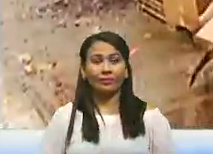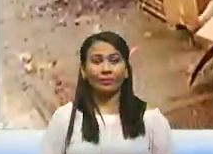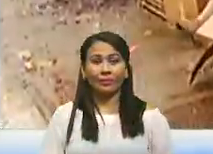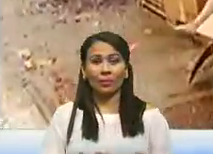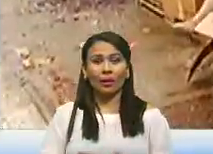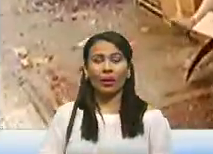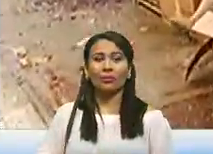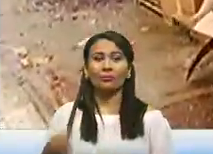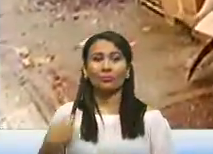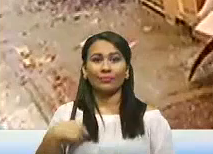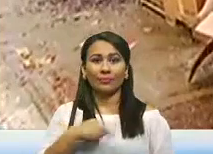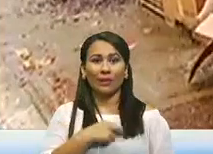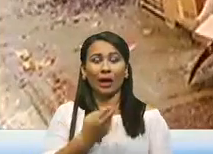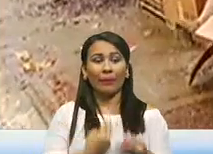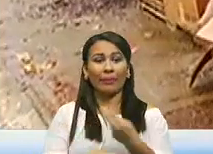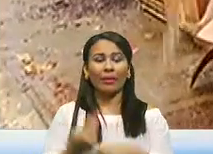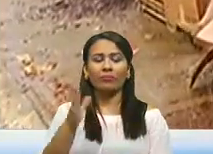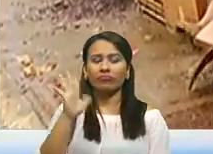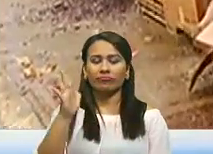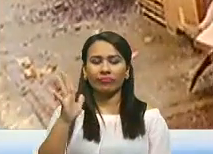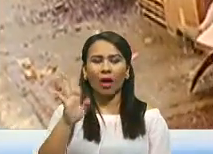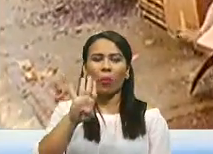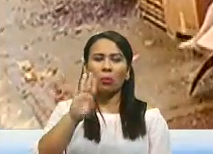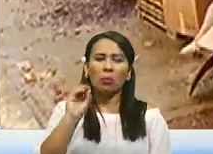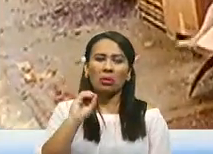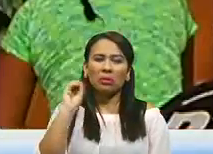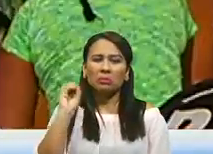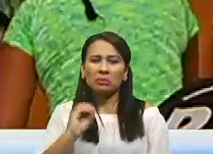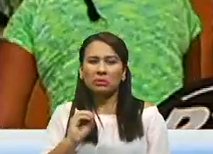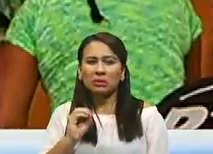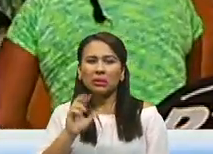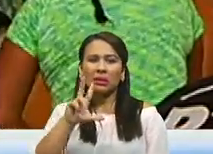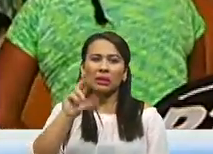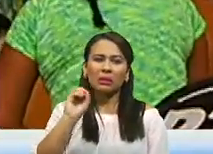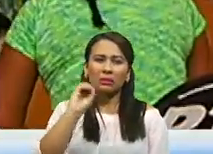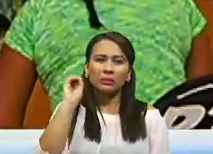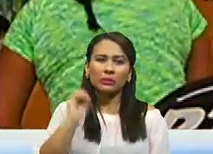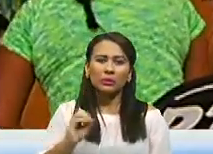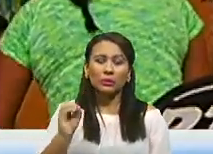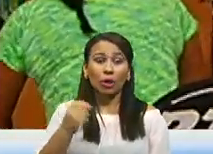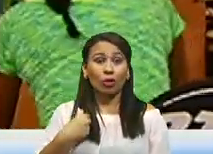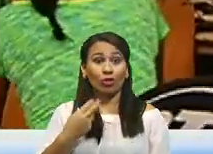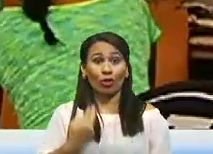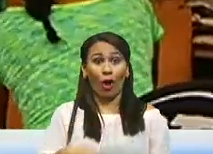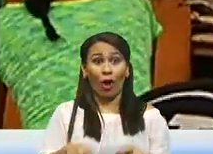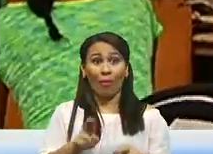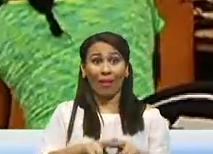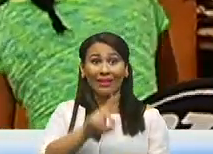La merma en venta es un 40%, 40, 30, 40% de lo que es normalmente.